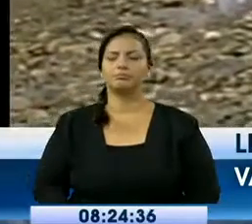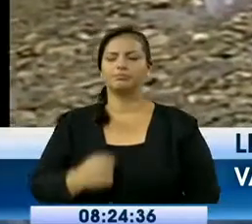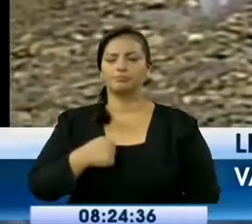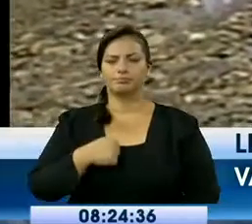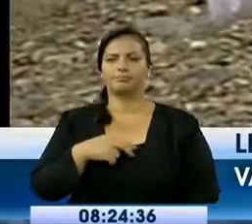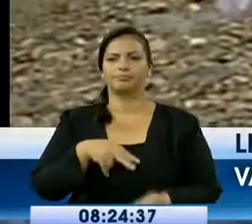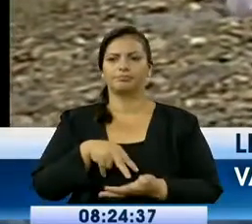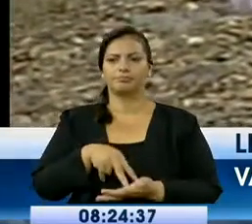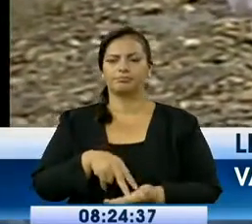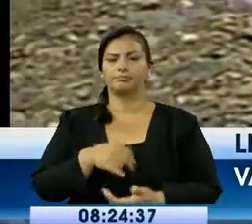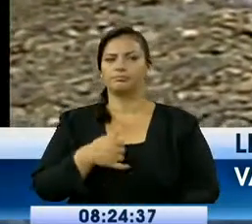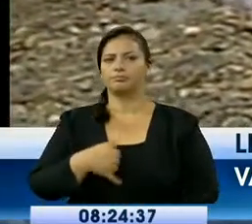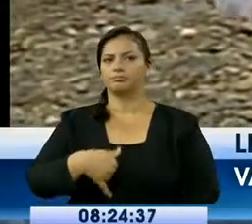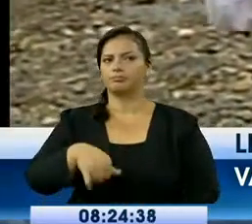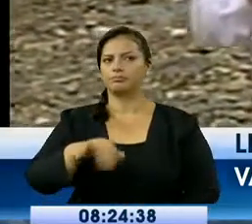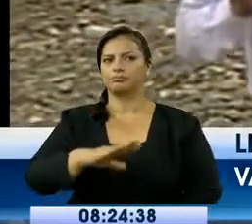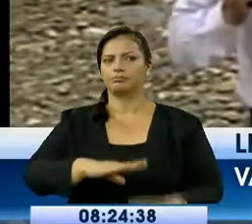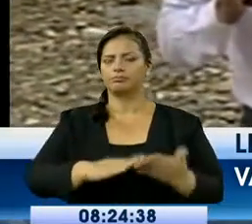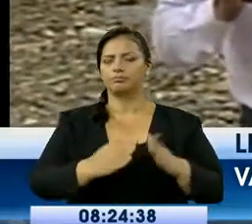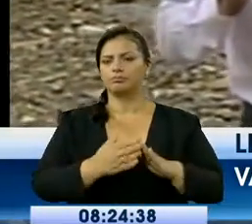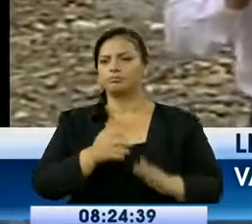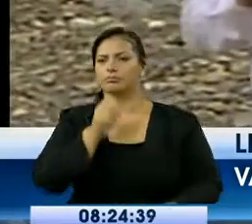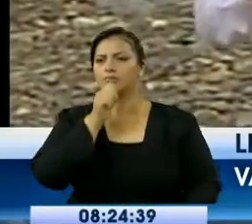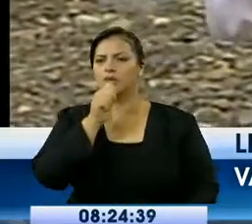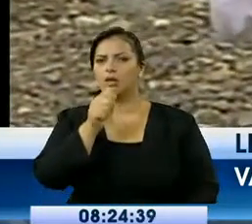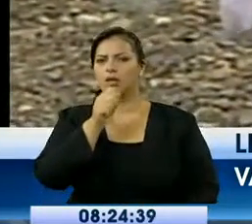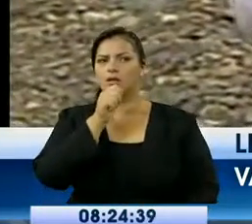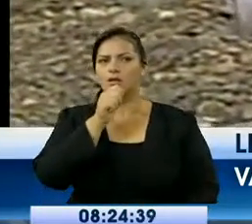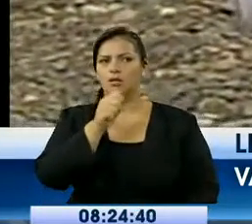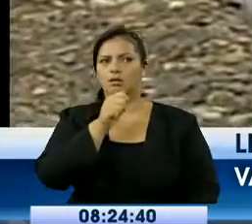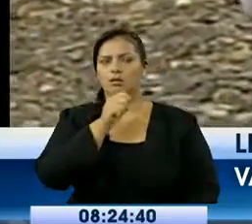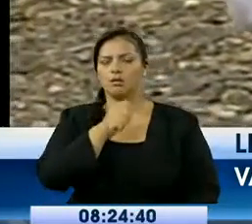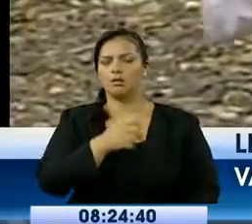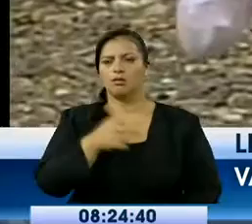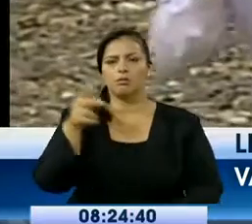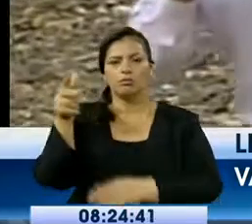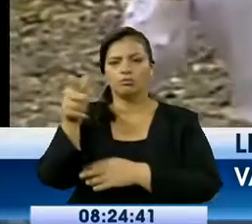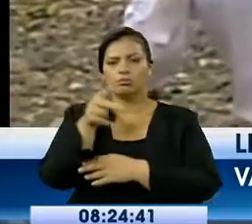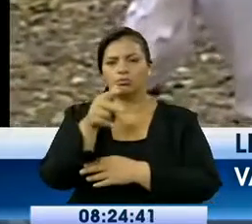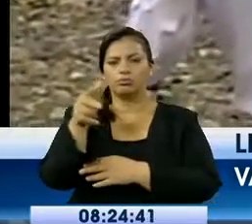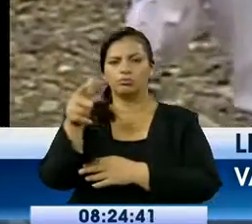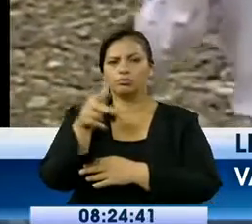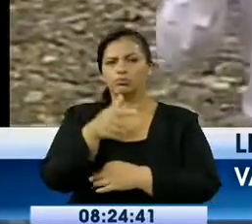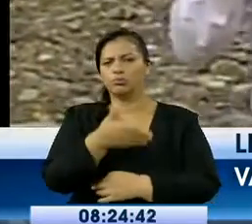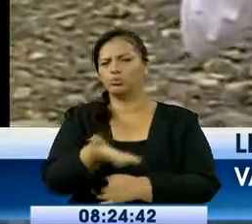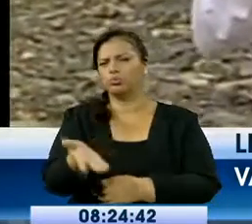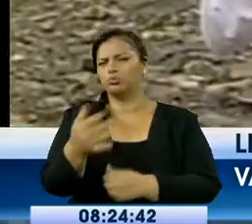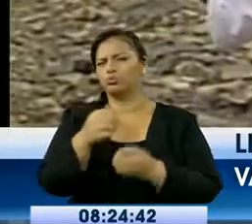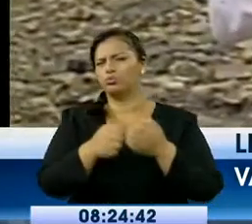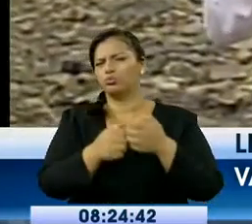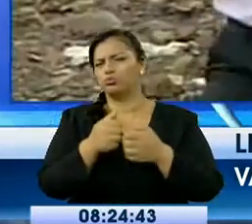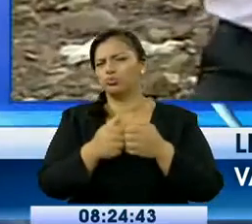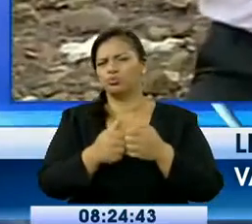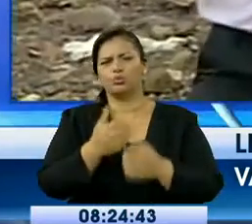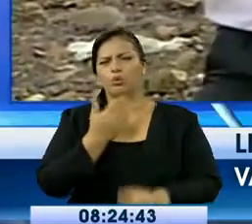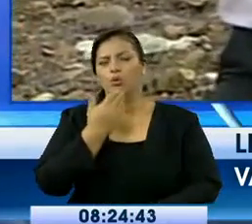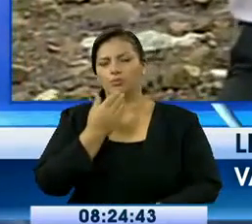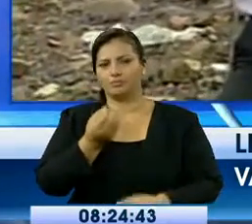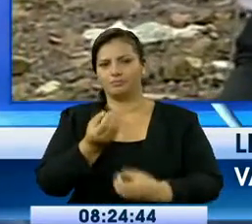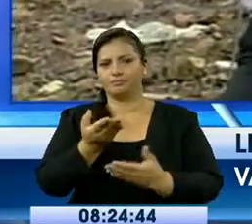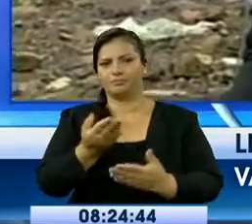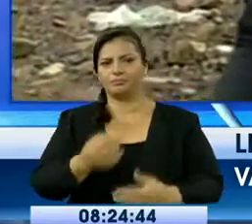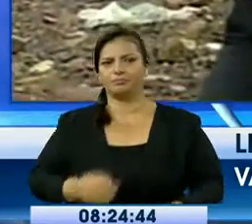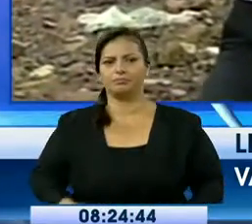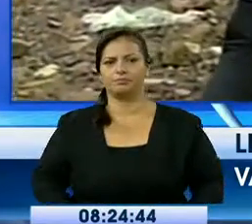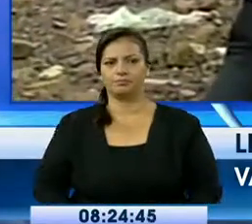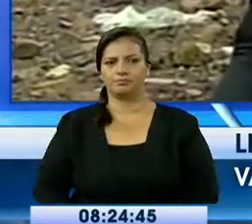estaremos junto a la comunidad para llevarles a ustedes en vivo, en directo, todas las incidencias en esta mañana. Compañeros